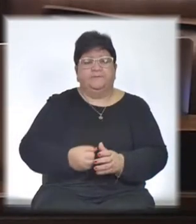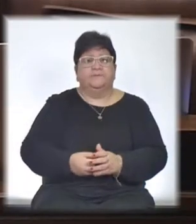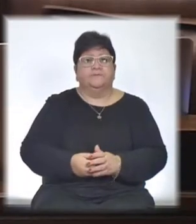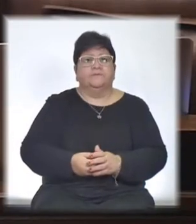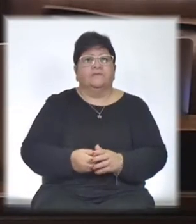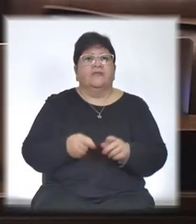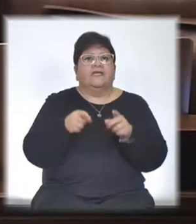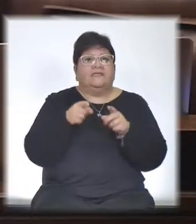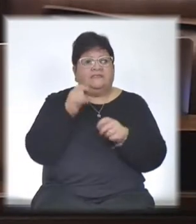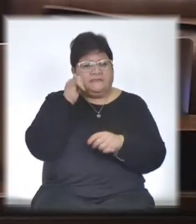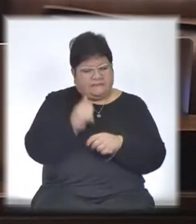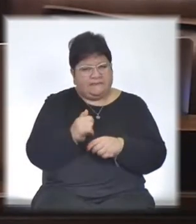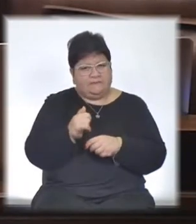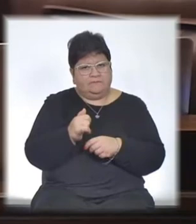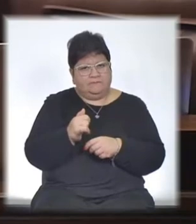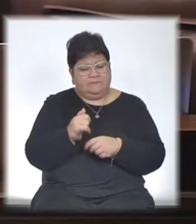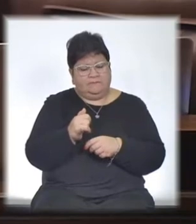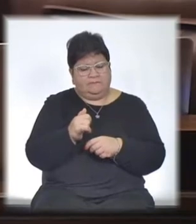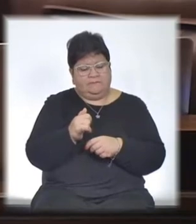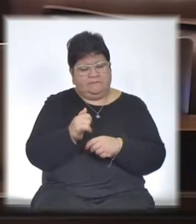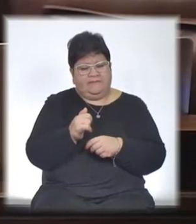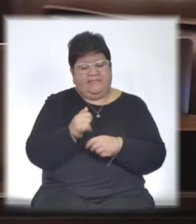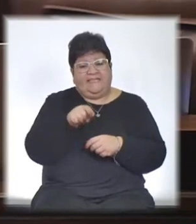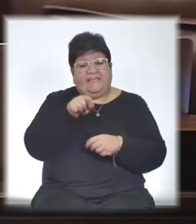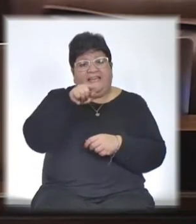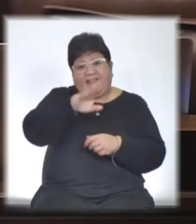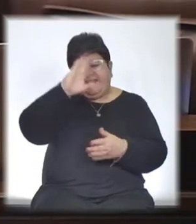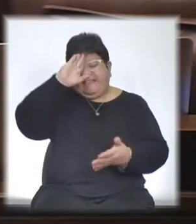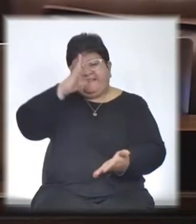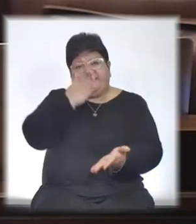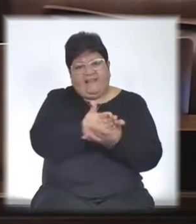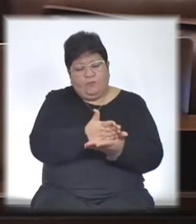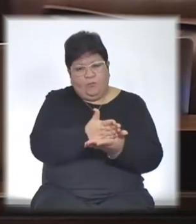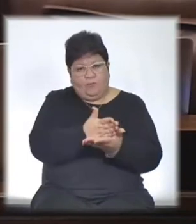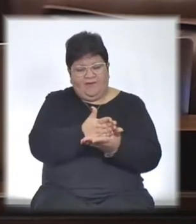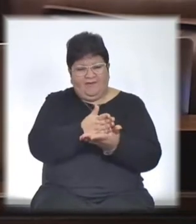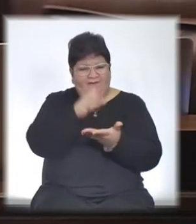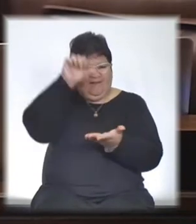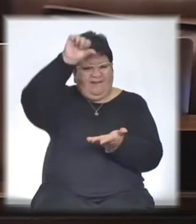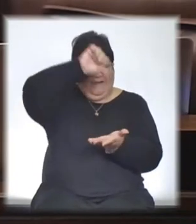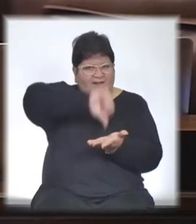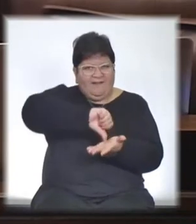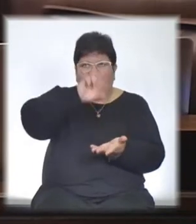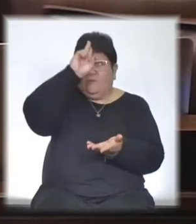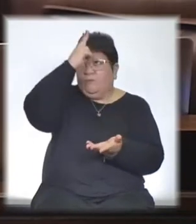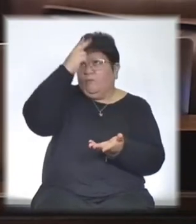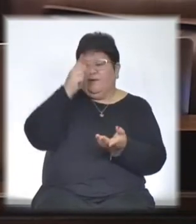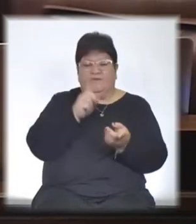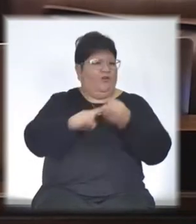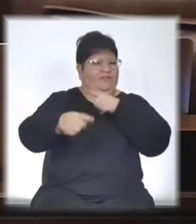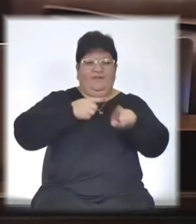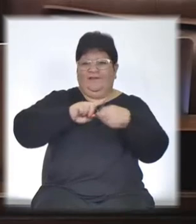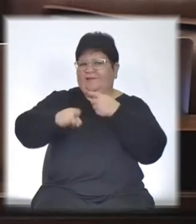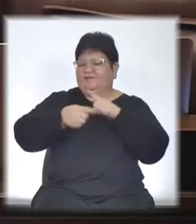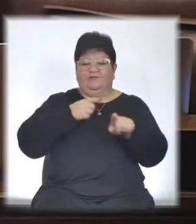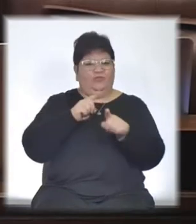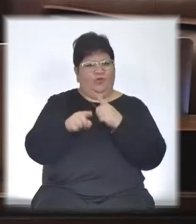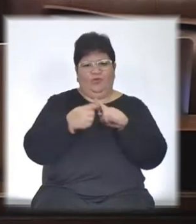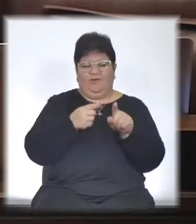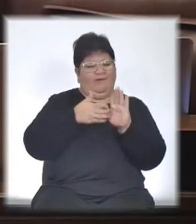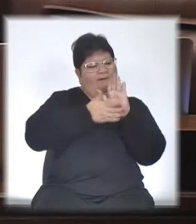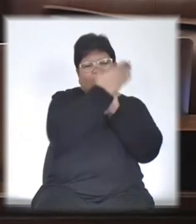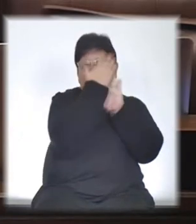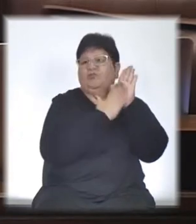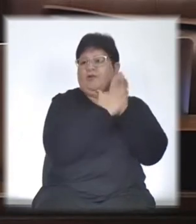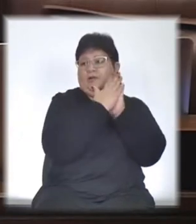Es claro además que el terrorismo de Estado no estuvo solo en el país. Se construyó una coordinación del aparato represivo nacional